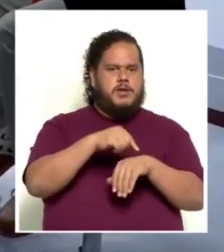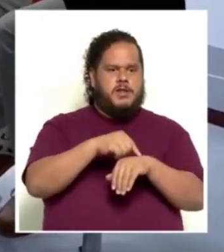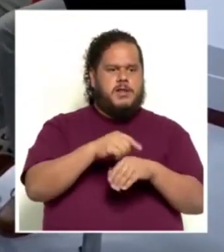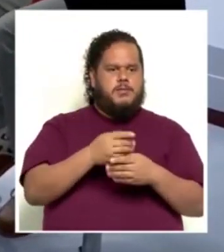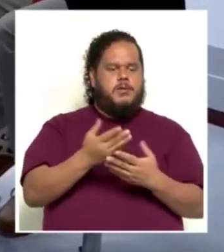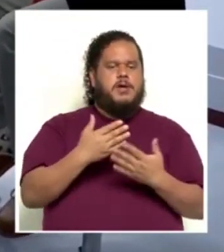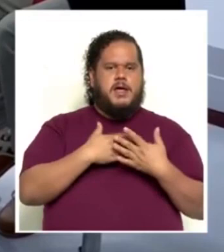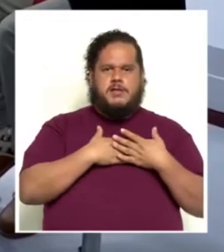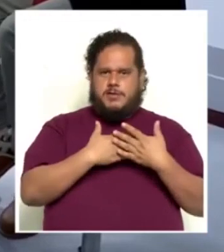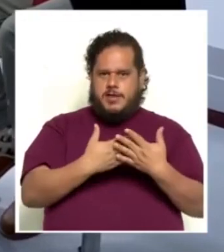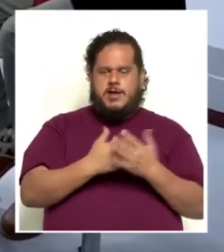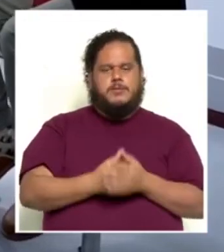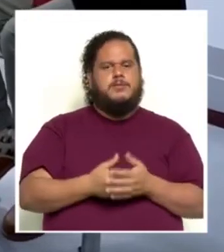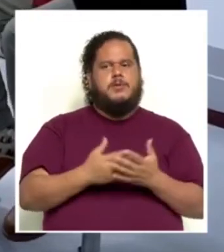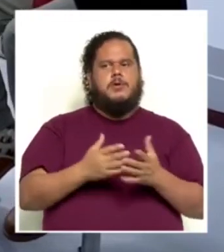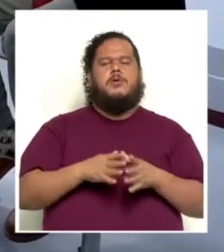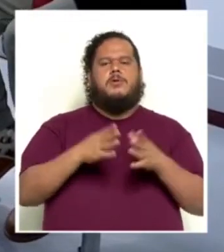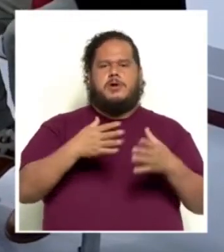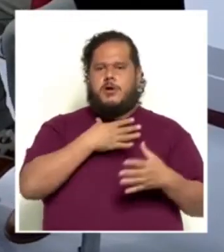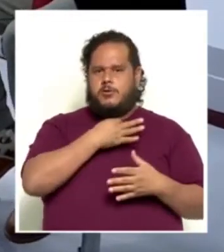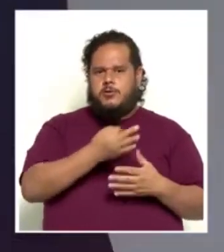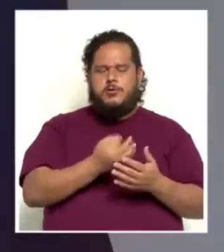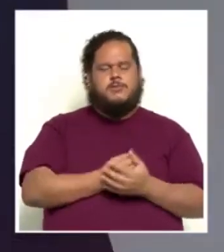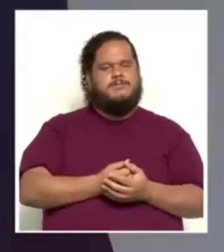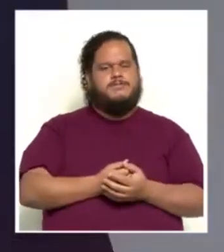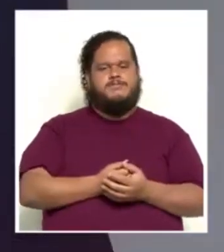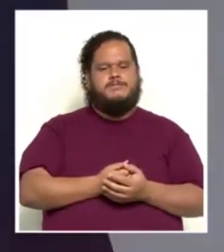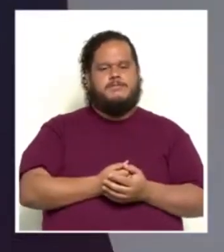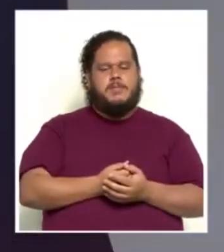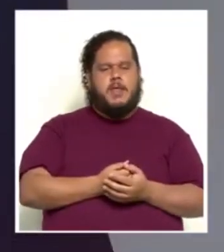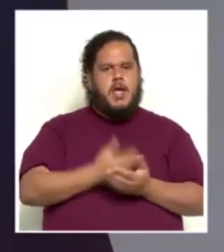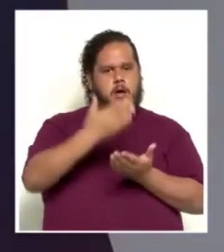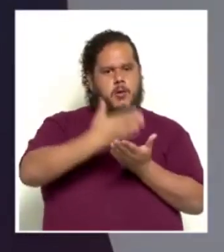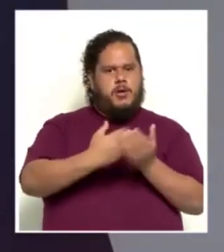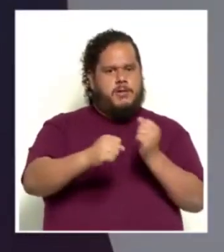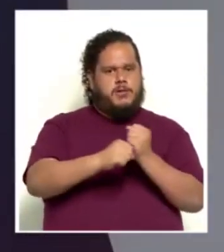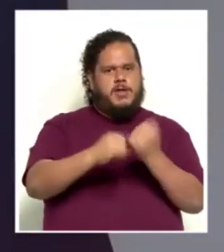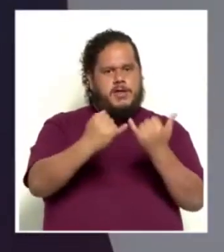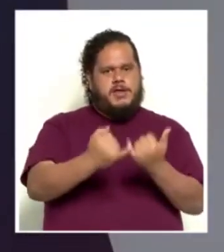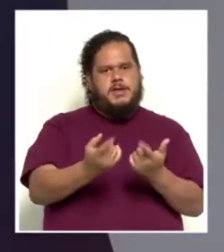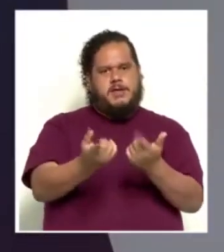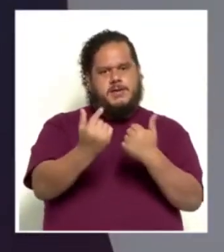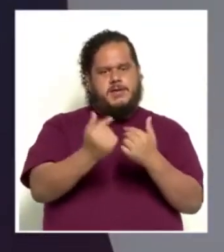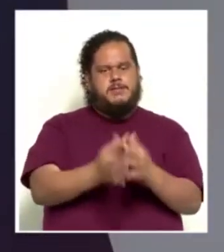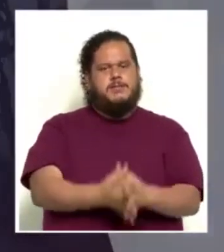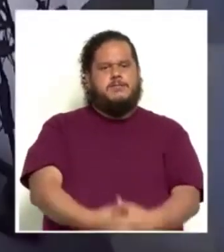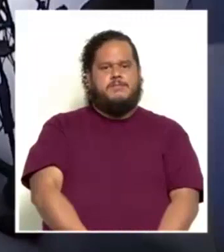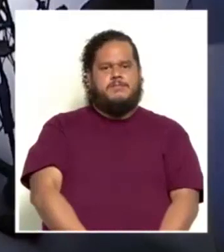nos dedicaron. Enorme gusto. A las órdenes. Nos vamos a una pausa y ya regresamos.